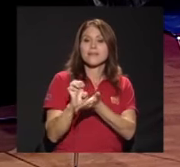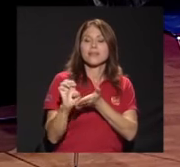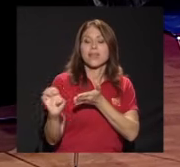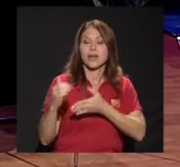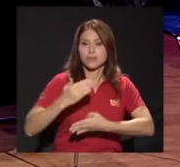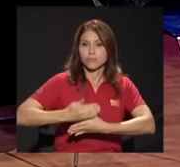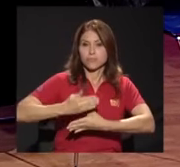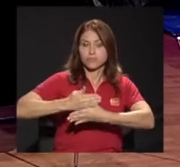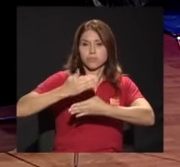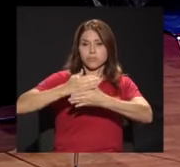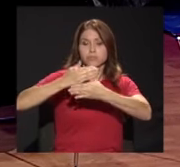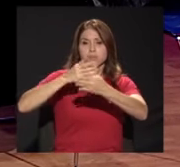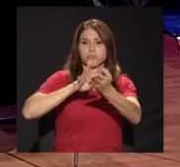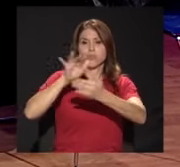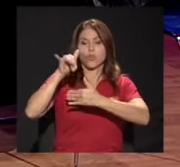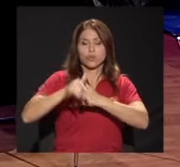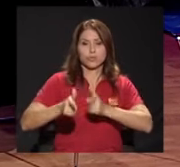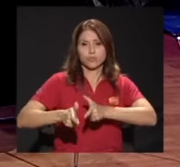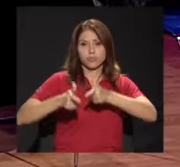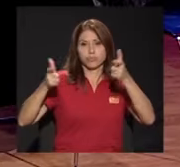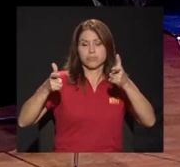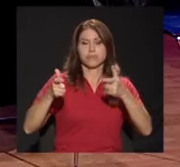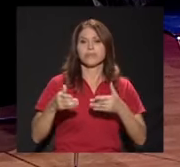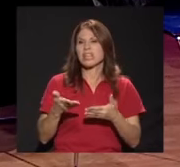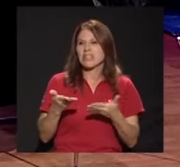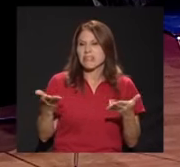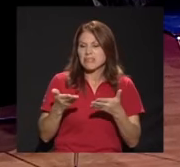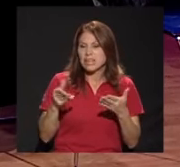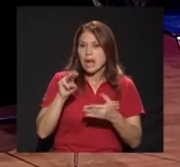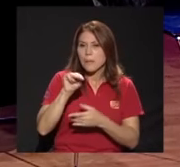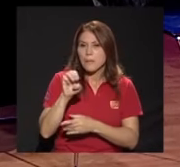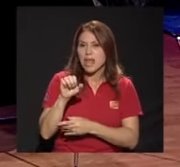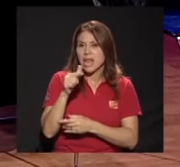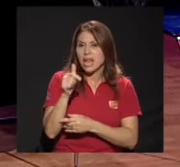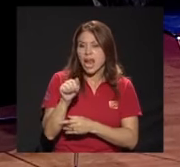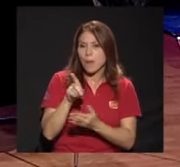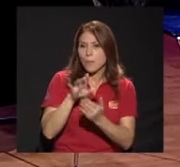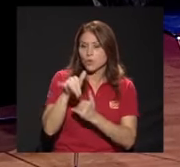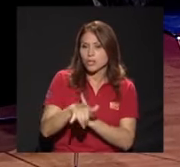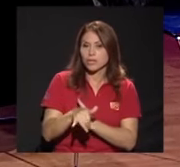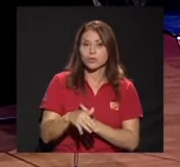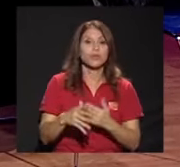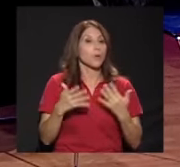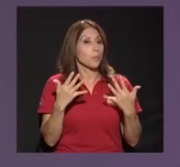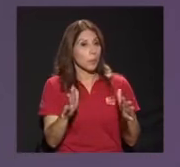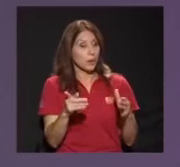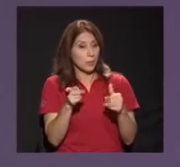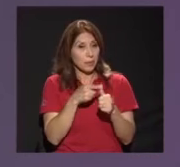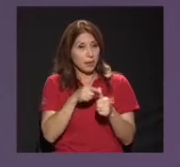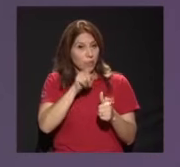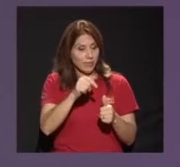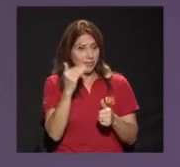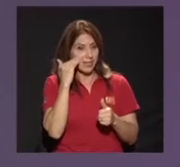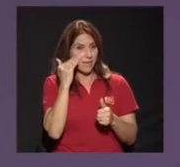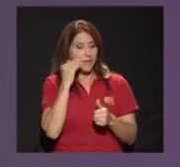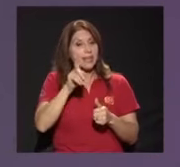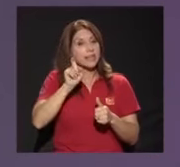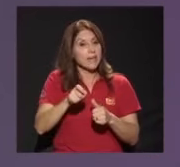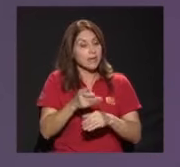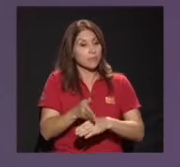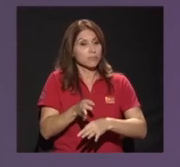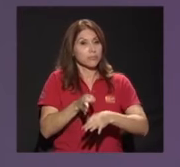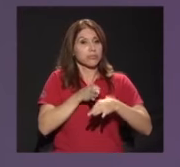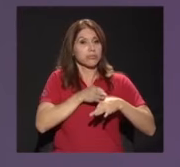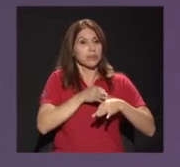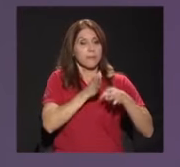megaproyectos? Bueno, eso de los megaproyectos, digamos, bueno, primero que todo hay que tener en cuenta que va a haber una planificación, ¿verdad? Entonces, a